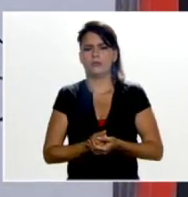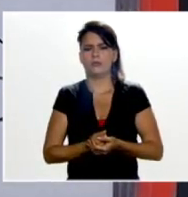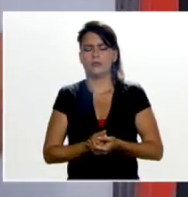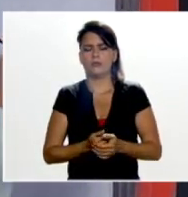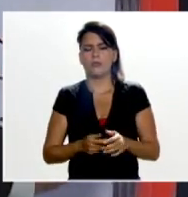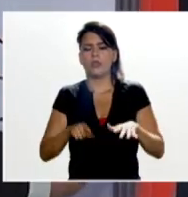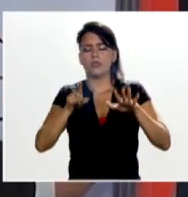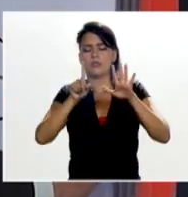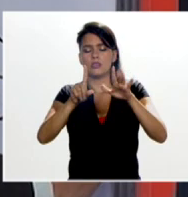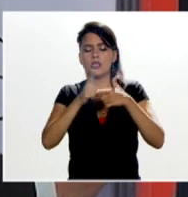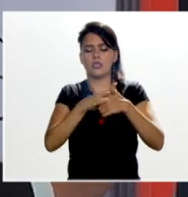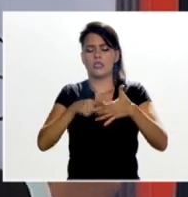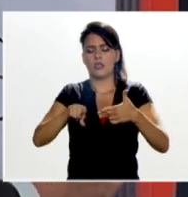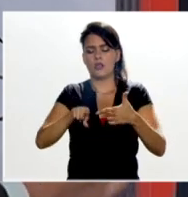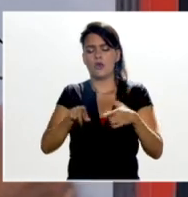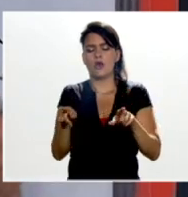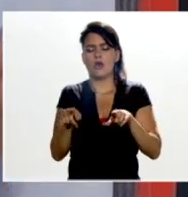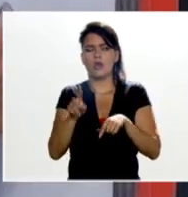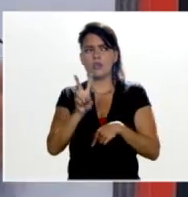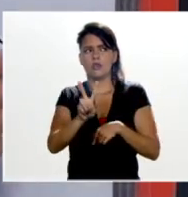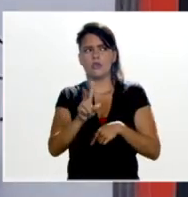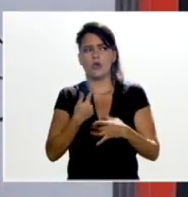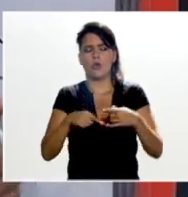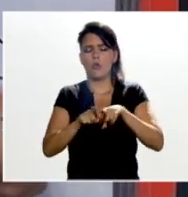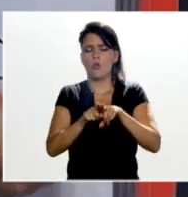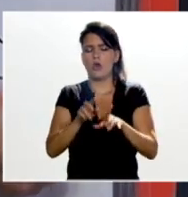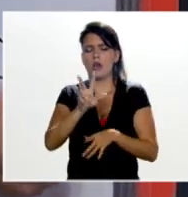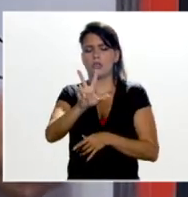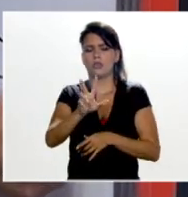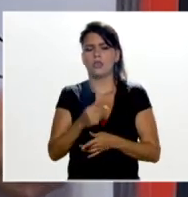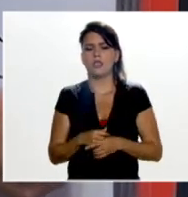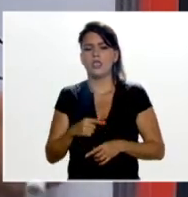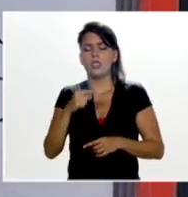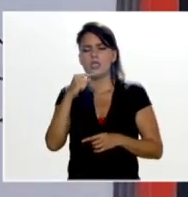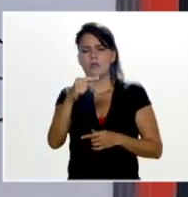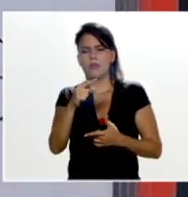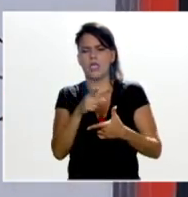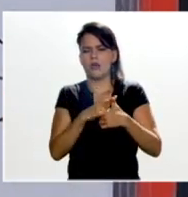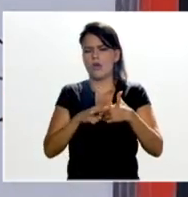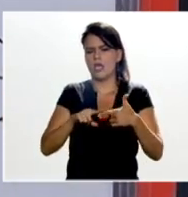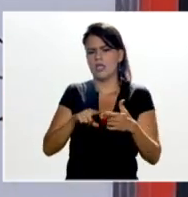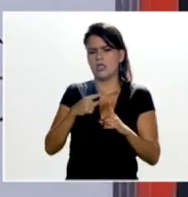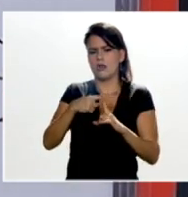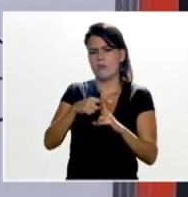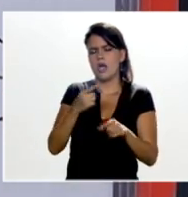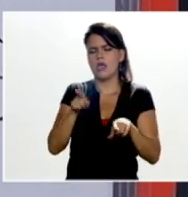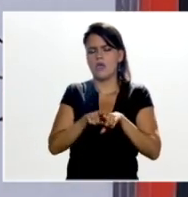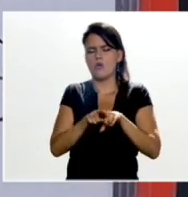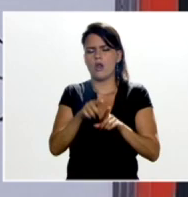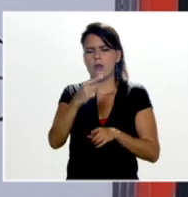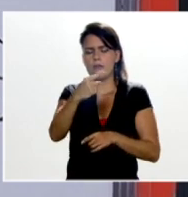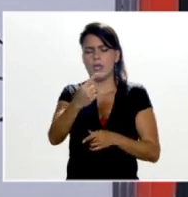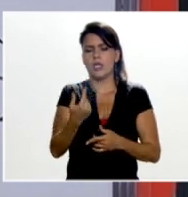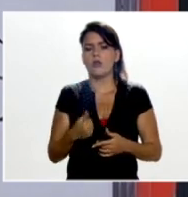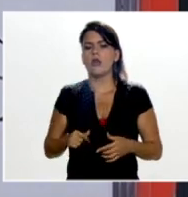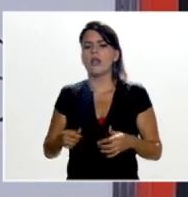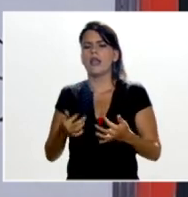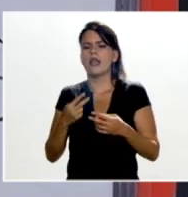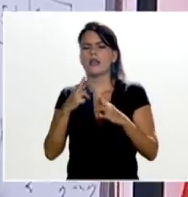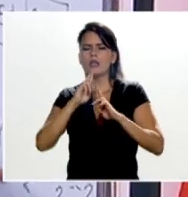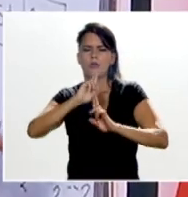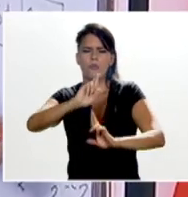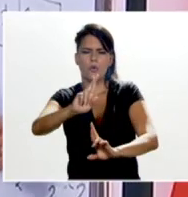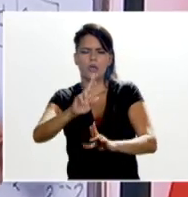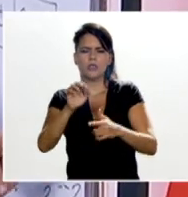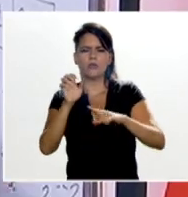6 entre 2 da 3. Y menos entre más da menos. Entonces, la respuesta de la ecuación cuadrática son